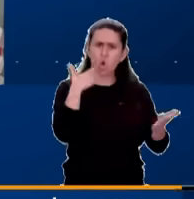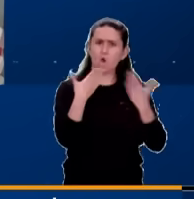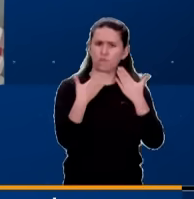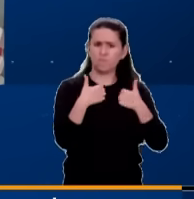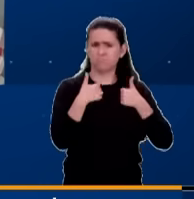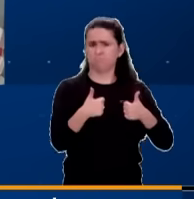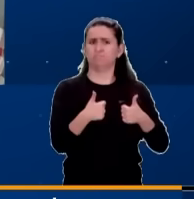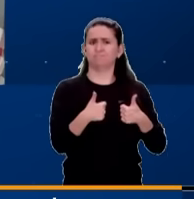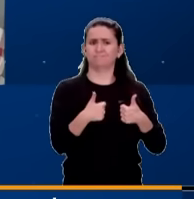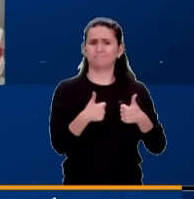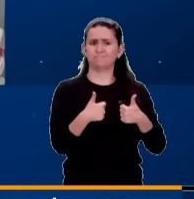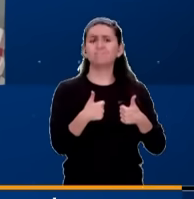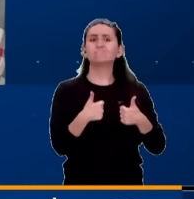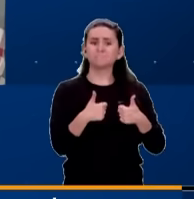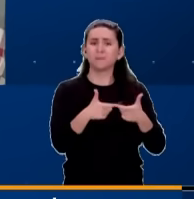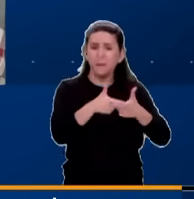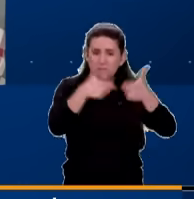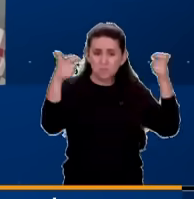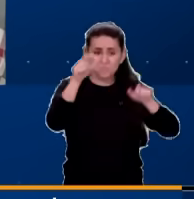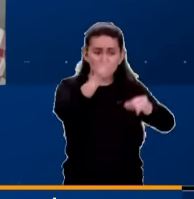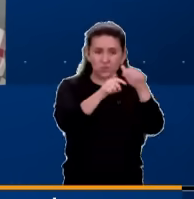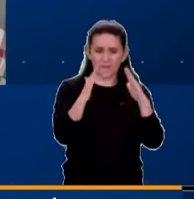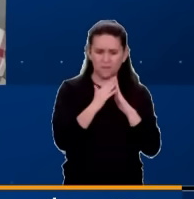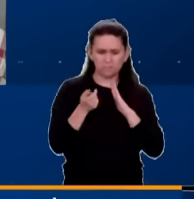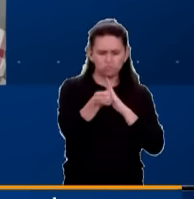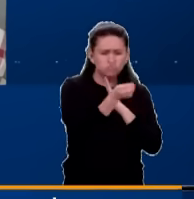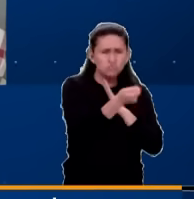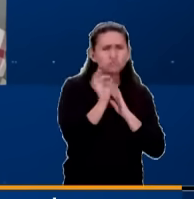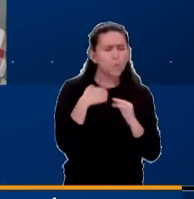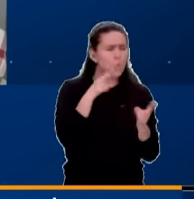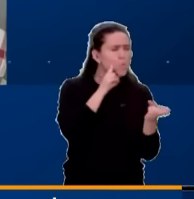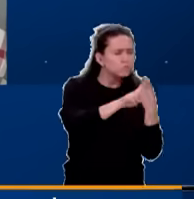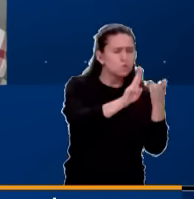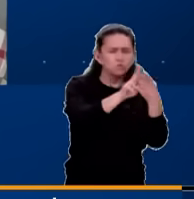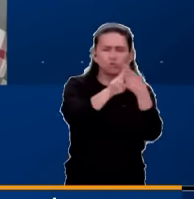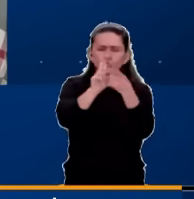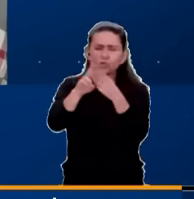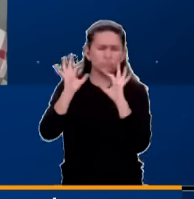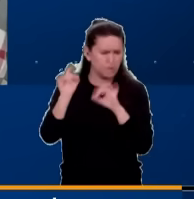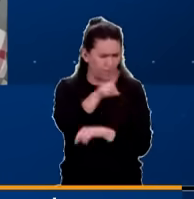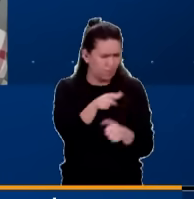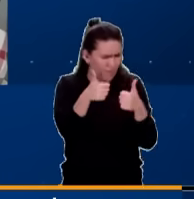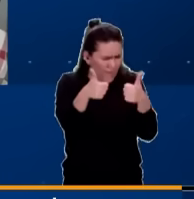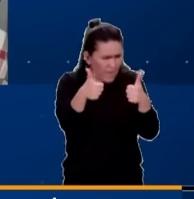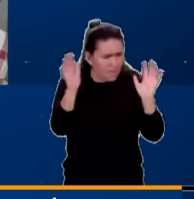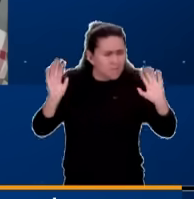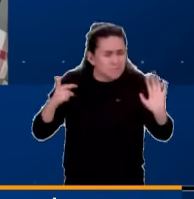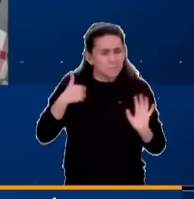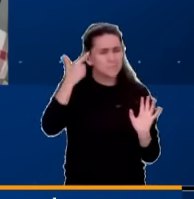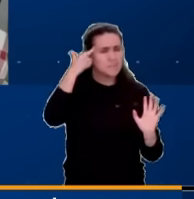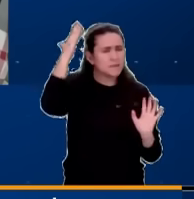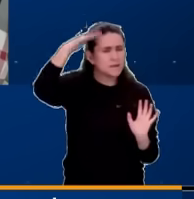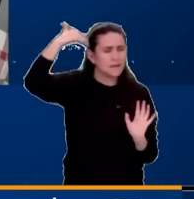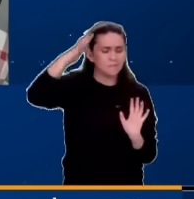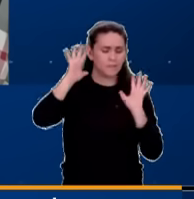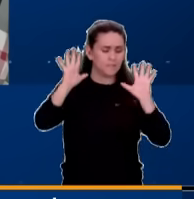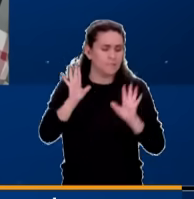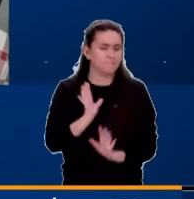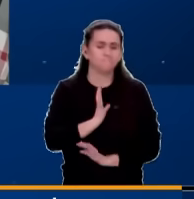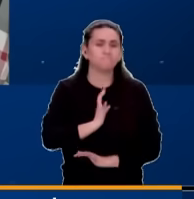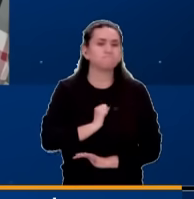porque la mayoría de los vecinos pues son conocidos y pues son gente de bien. Pero